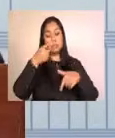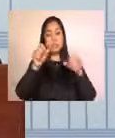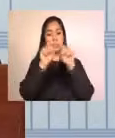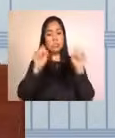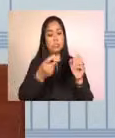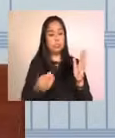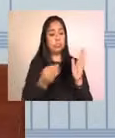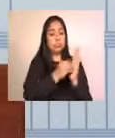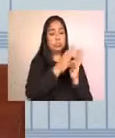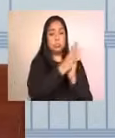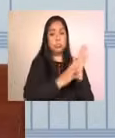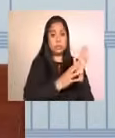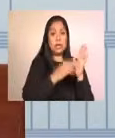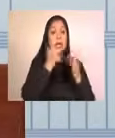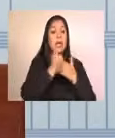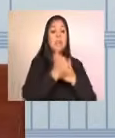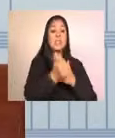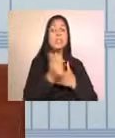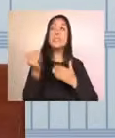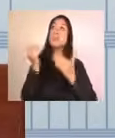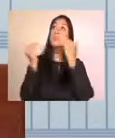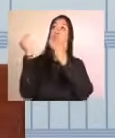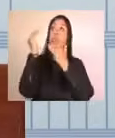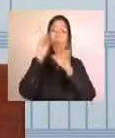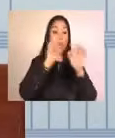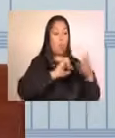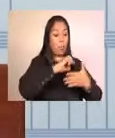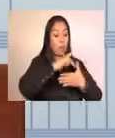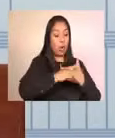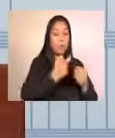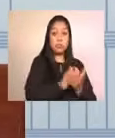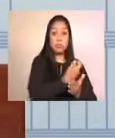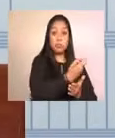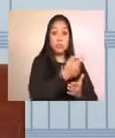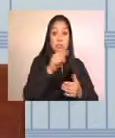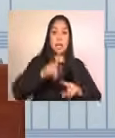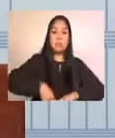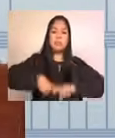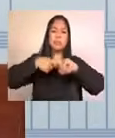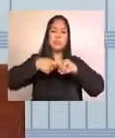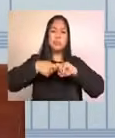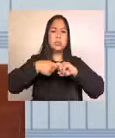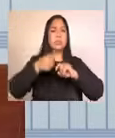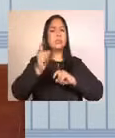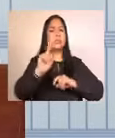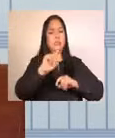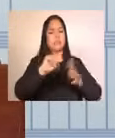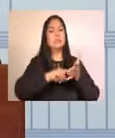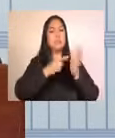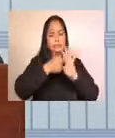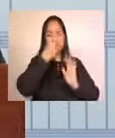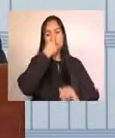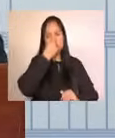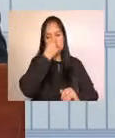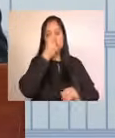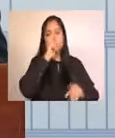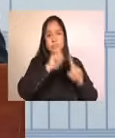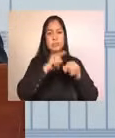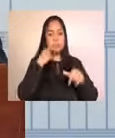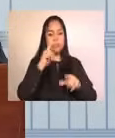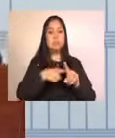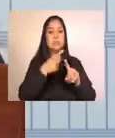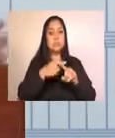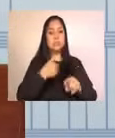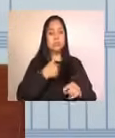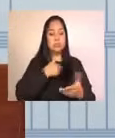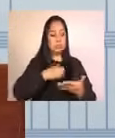acrediten avances físicos o financieros cuando un proyecto está suspendido. Es un patrón de corrupción que al momento de adjudicar un proyecto